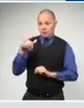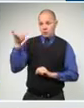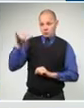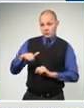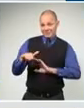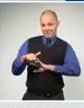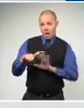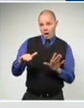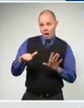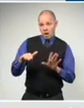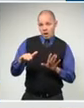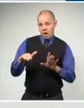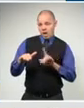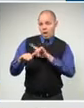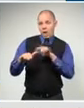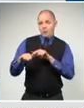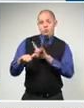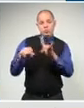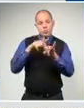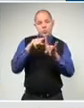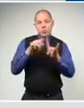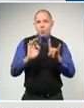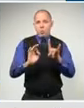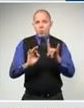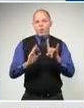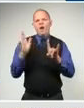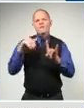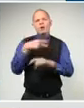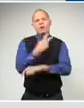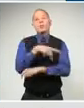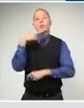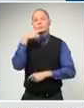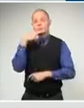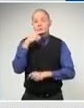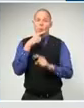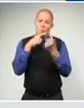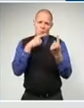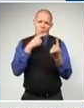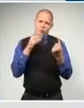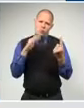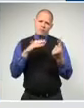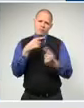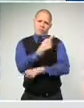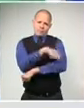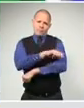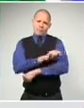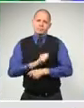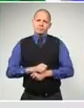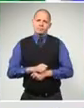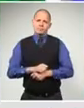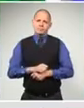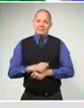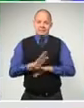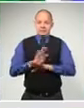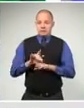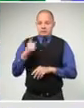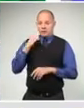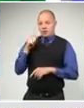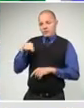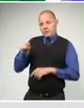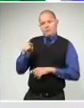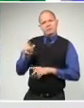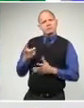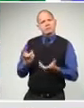de ayer, 9 proceden de Rusia y 1 de España. No se diagnostica ninguna